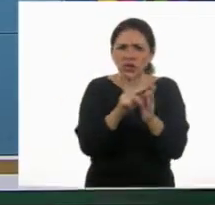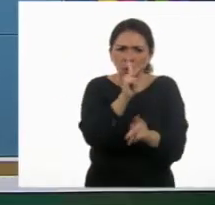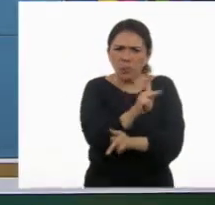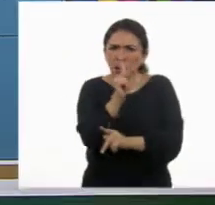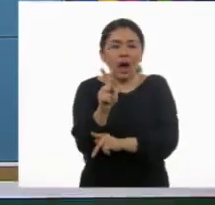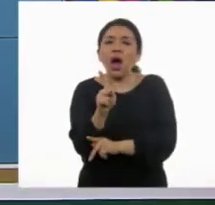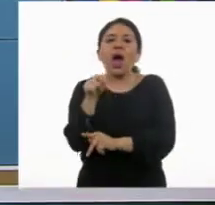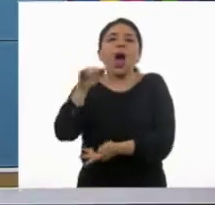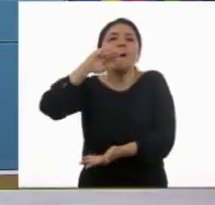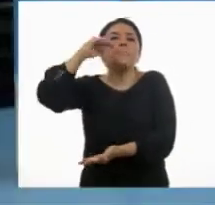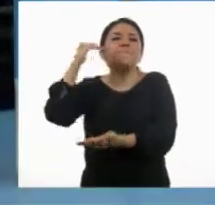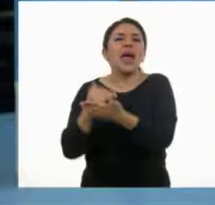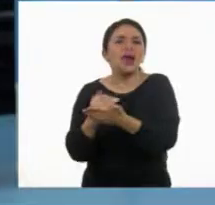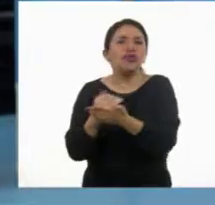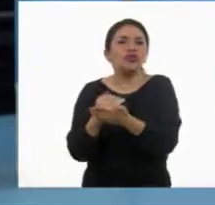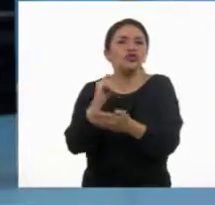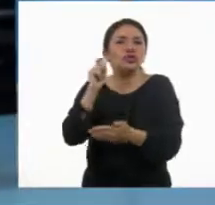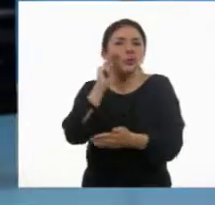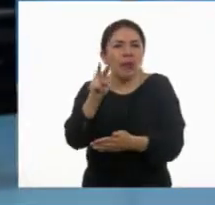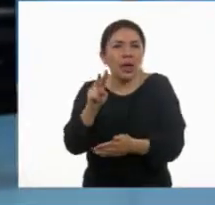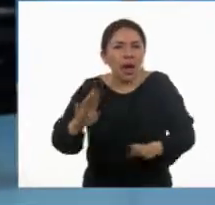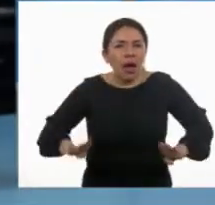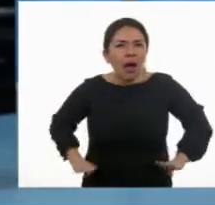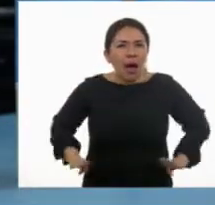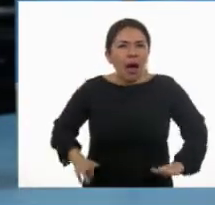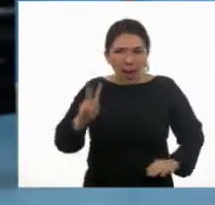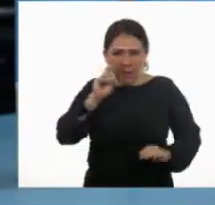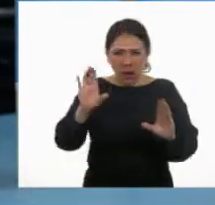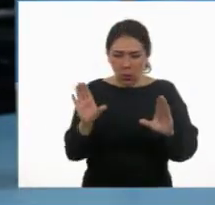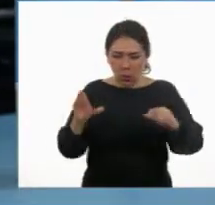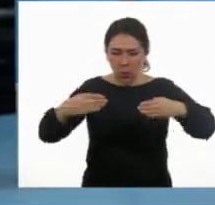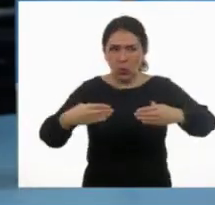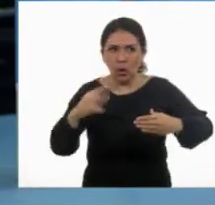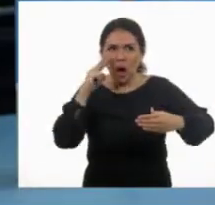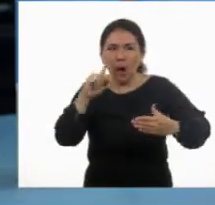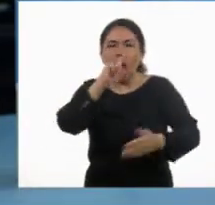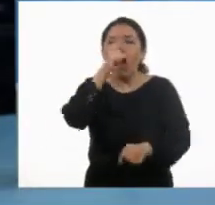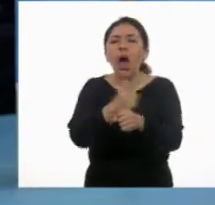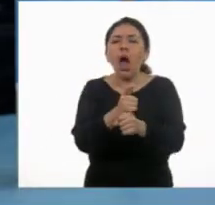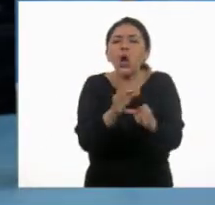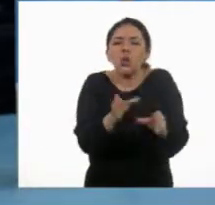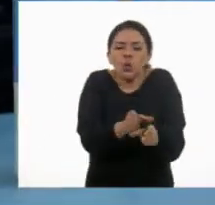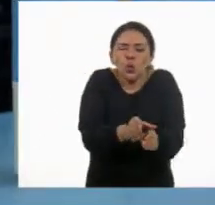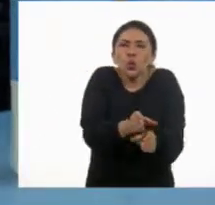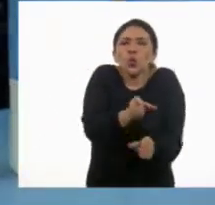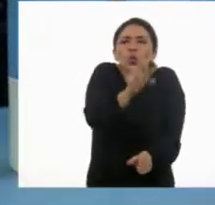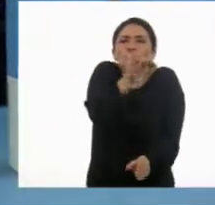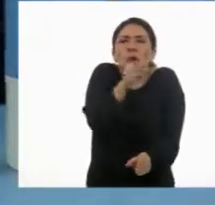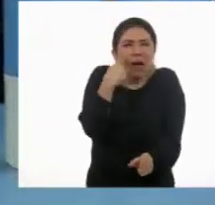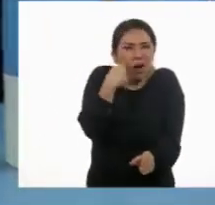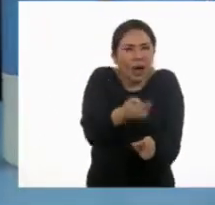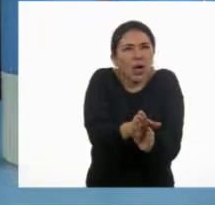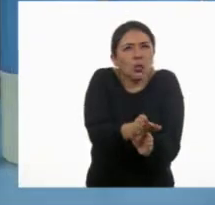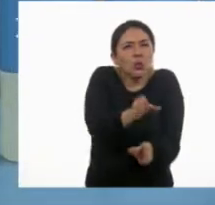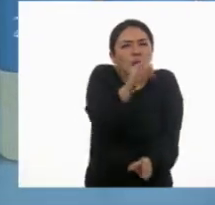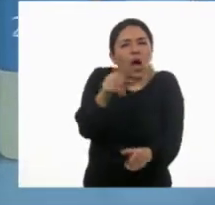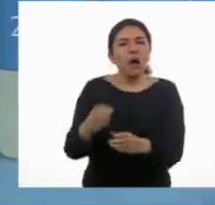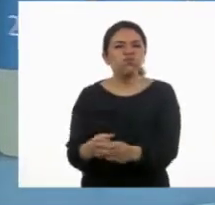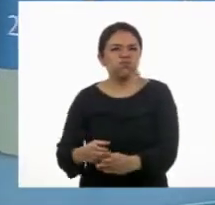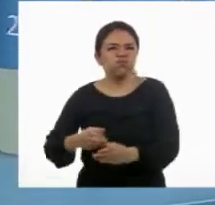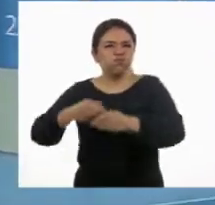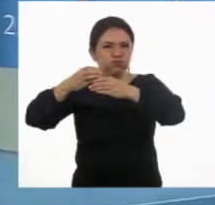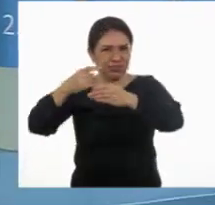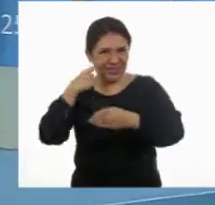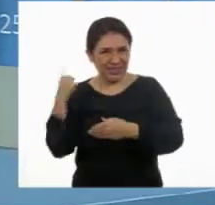de menor capacidad. Miren, si la giramos podemos darnos cuenta que esta es más delgadita